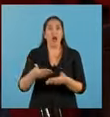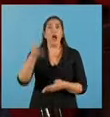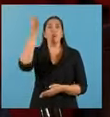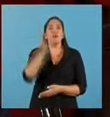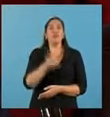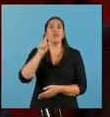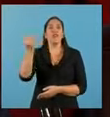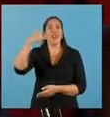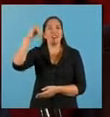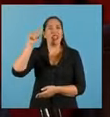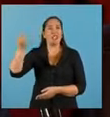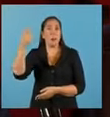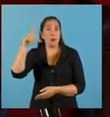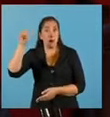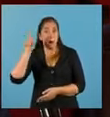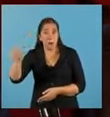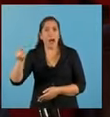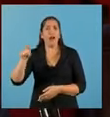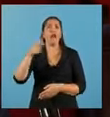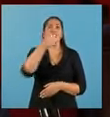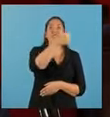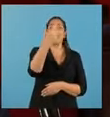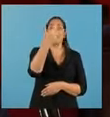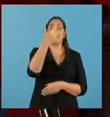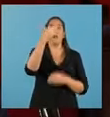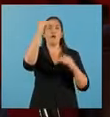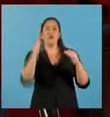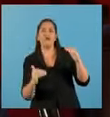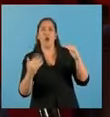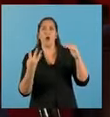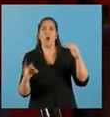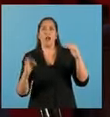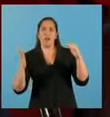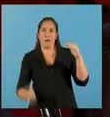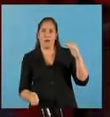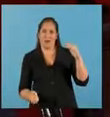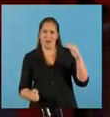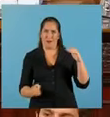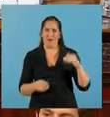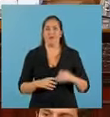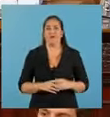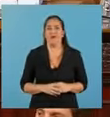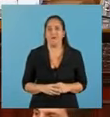bancaria se ha reducido del 63% al 40%.